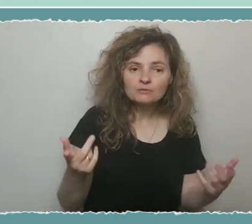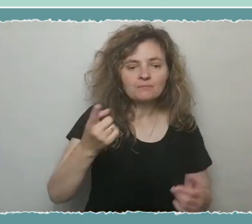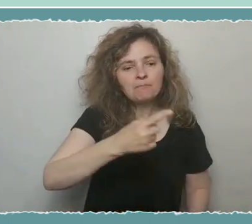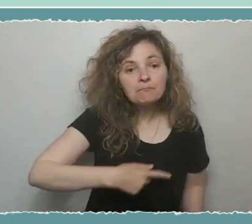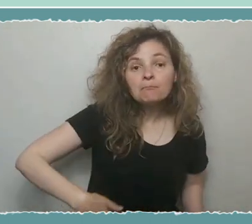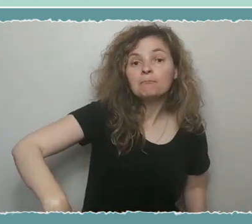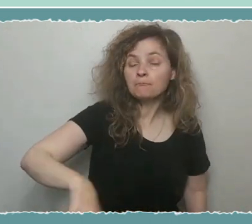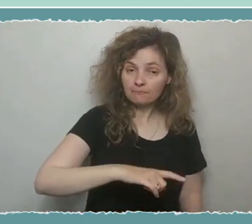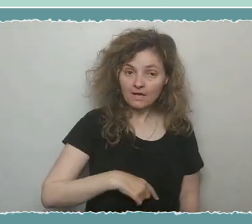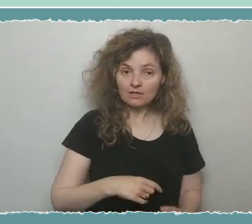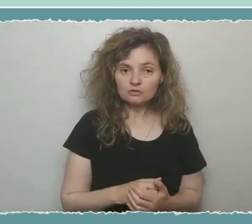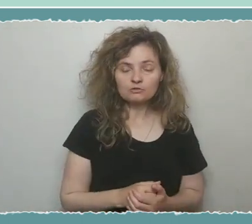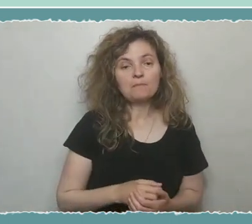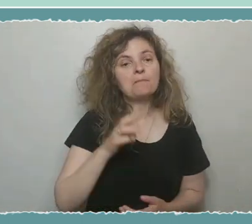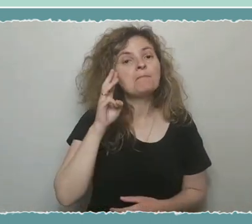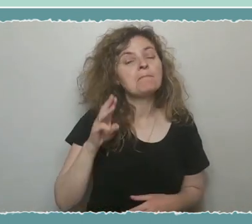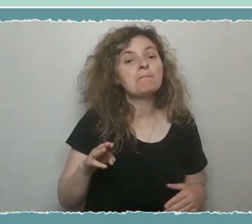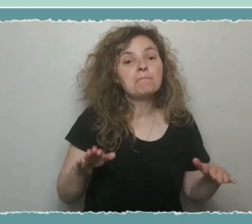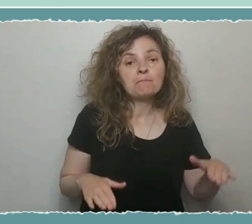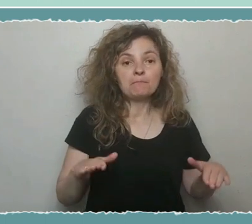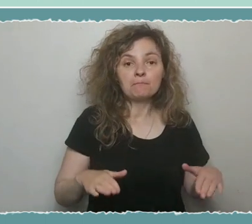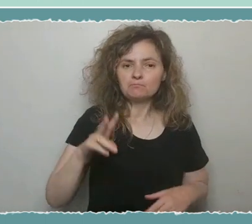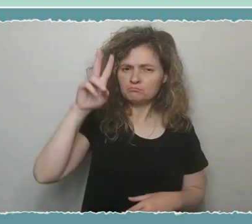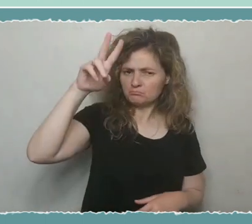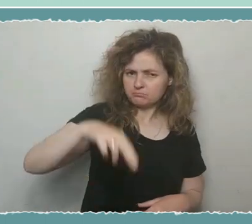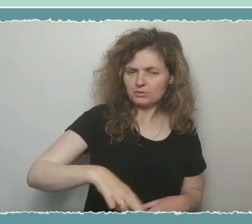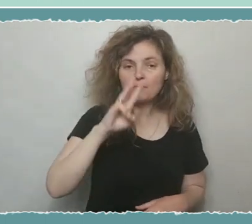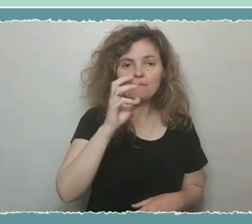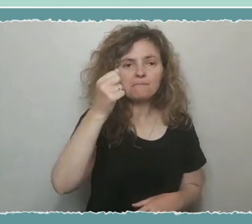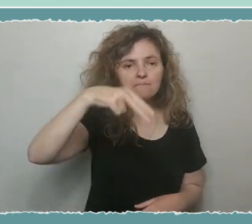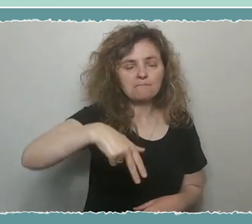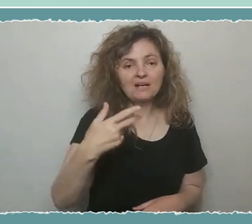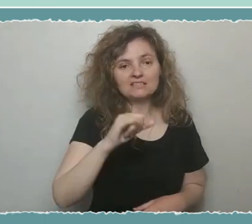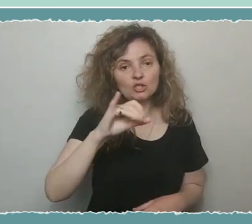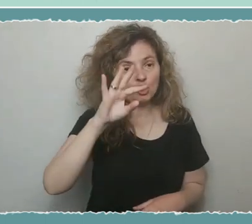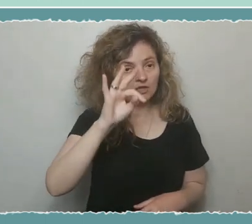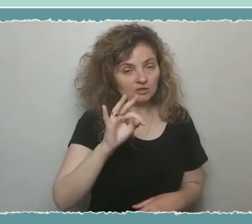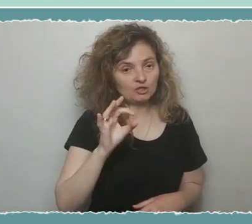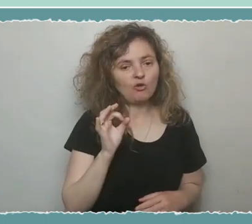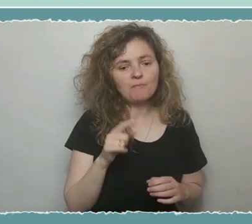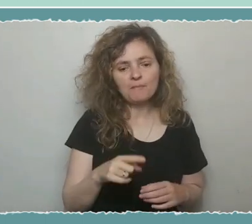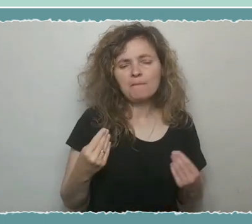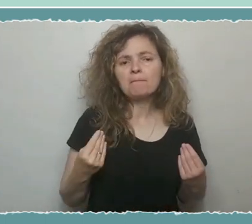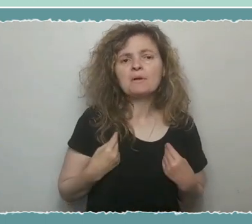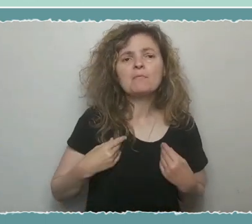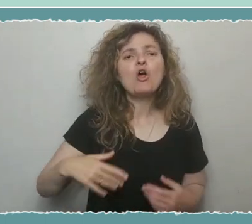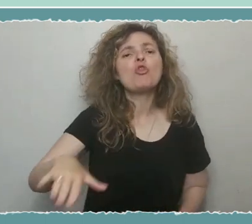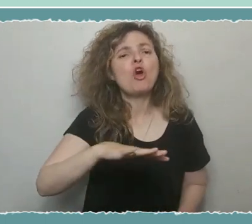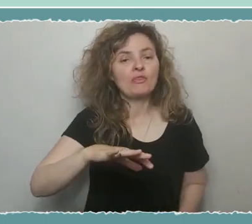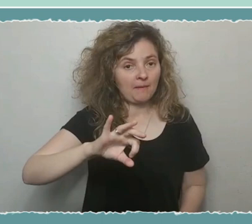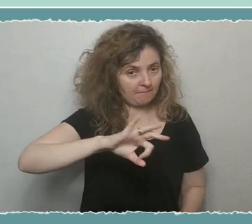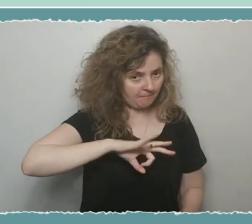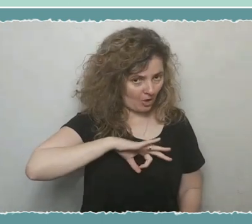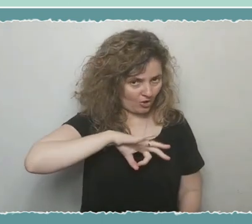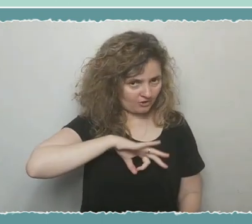Bueno, para nós, o Panchito é un pingüín. Un pingüín, claro que era o nome que tiña, Panchito, pingüín que vivía